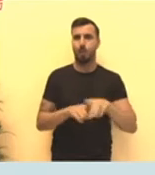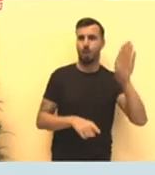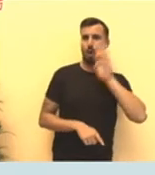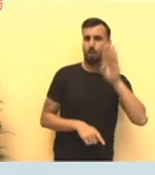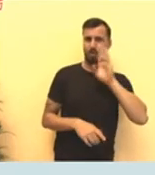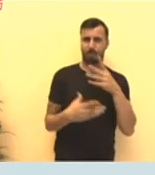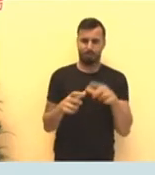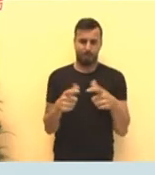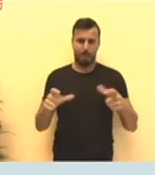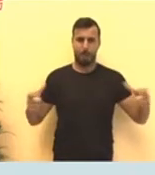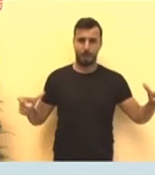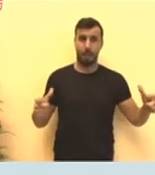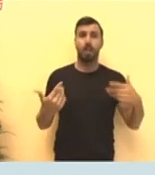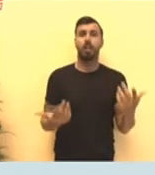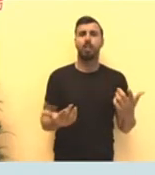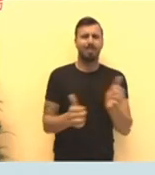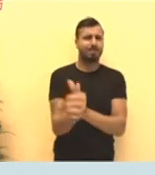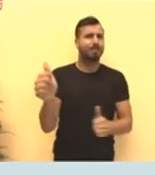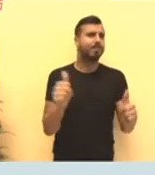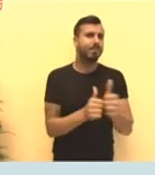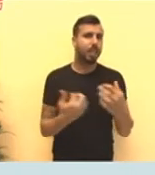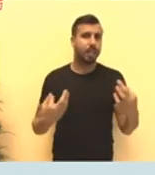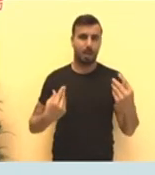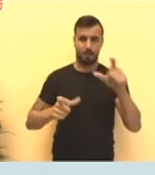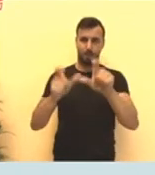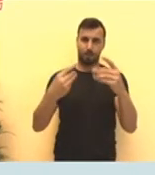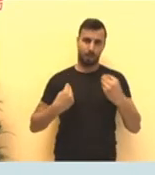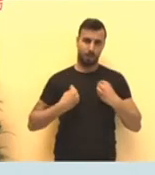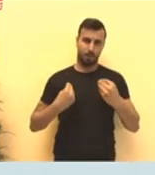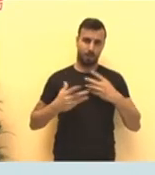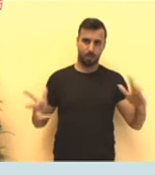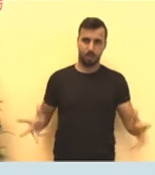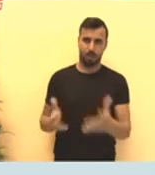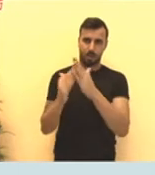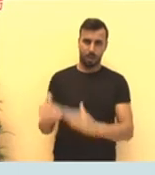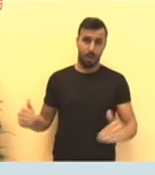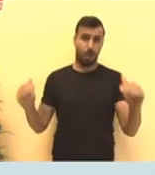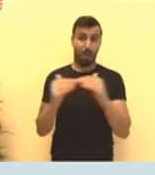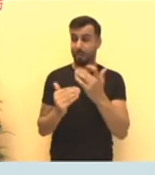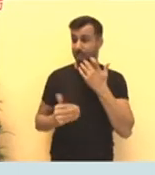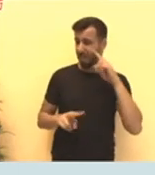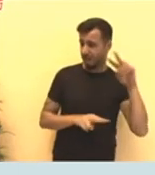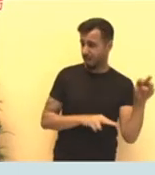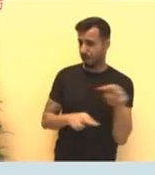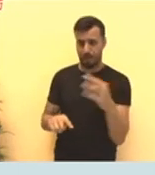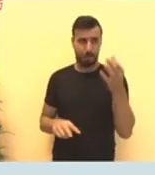Entonces, es algo en el que prima la vida de las personas. Debería haber un cauce de denuncia rápido hacia la Unión Europea, porque está en vida las